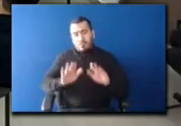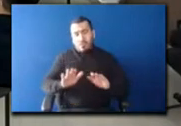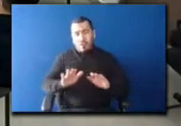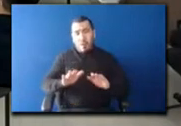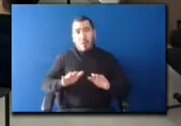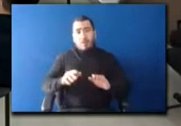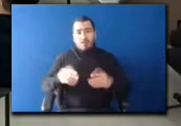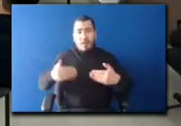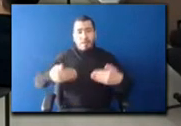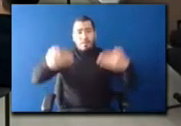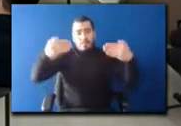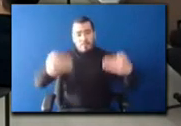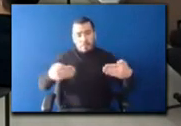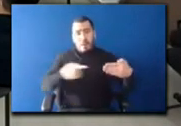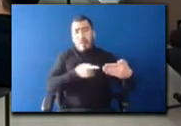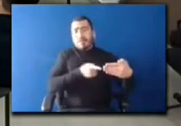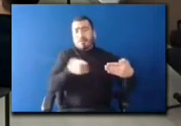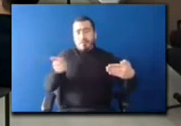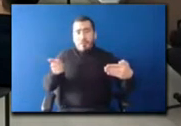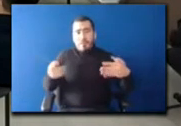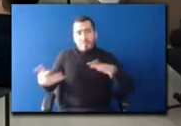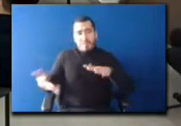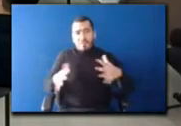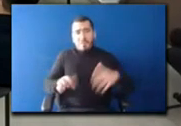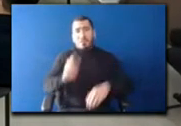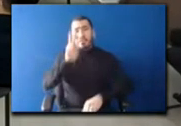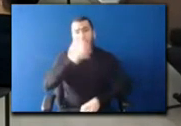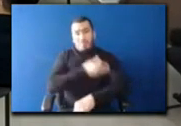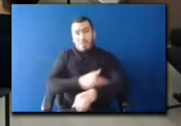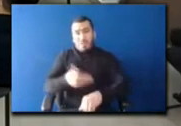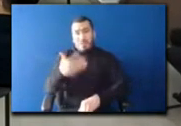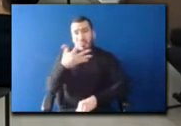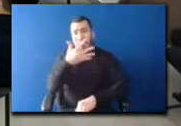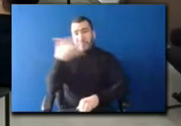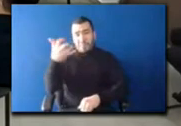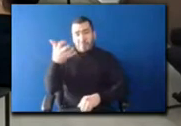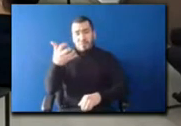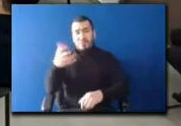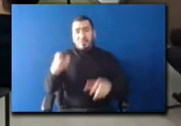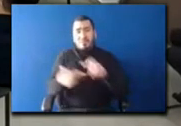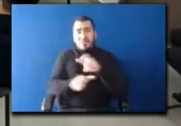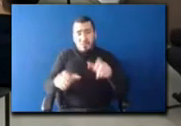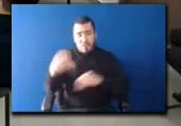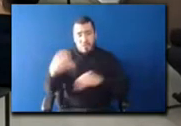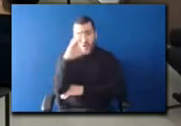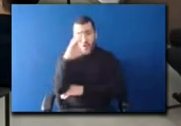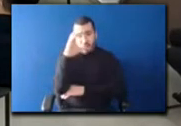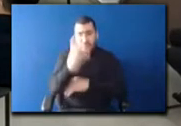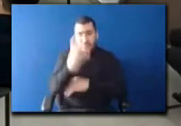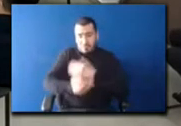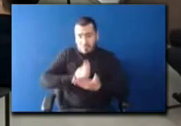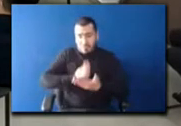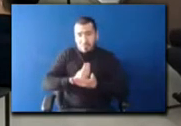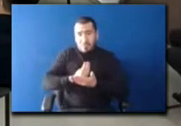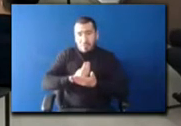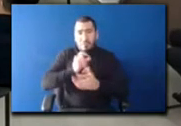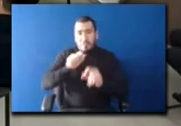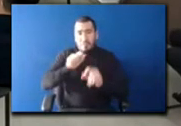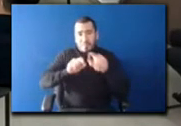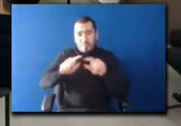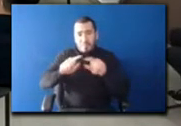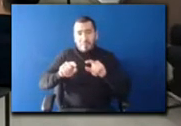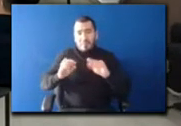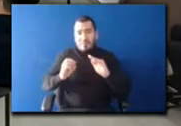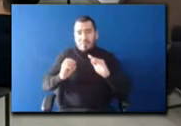cuenta con discapacidad, lo que equivale a 3.5 millones de personas en el país según los resultados del censo del DANE. Dentro